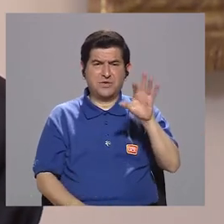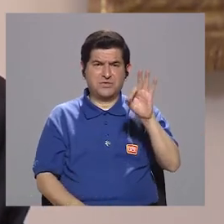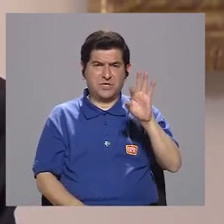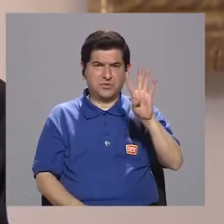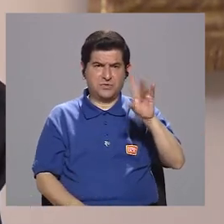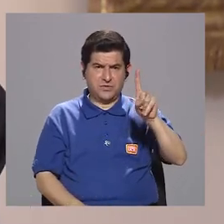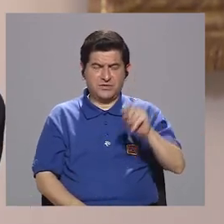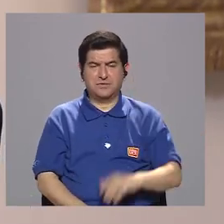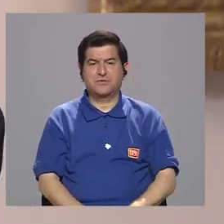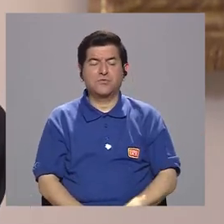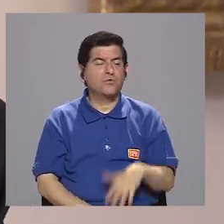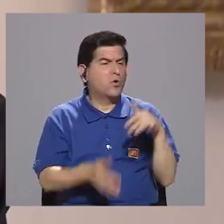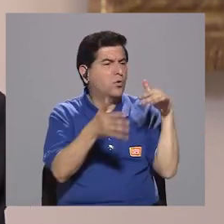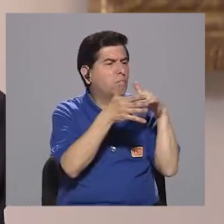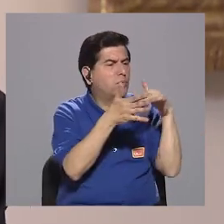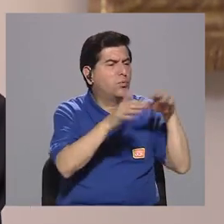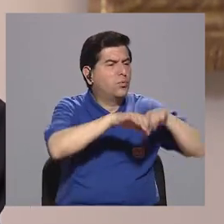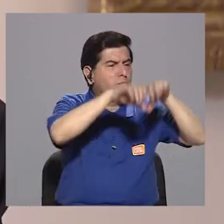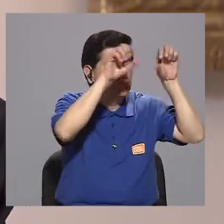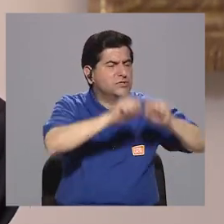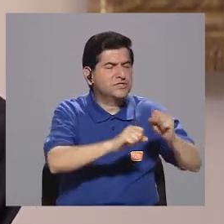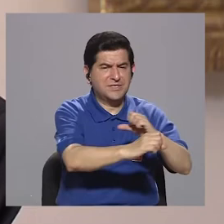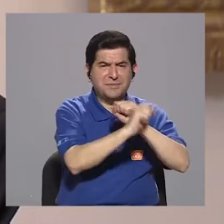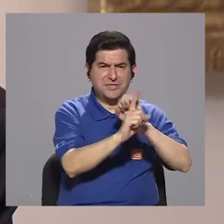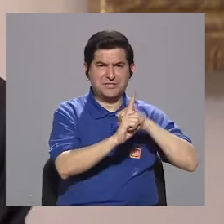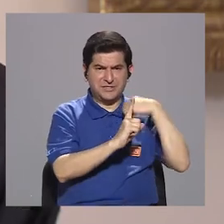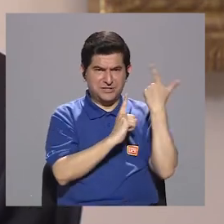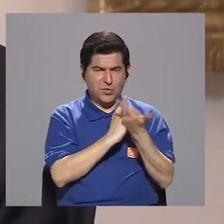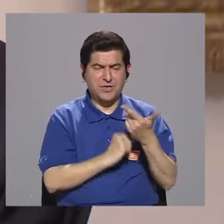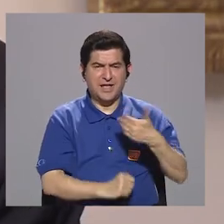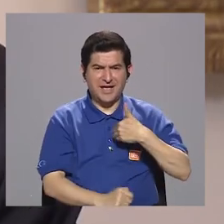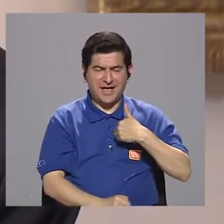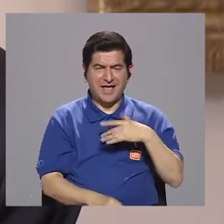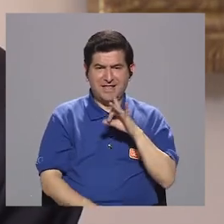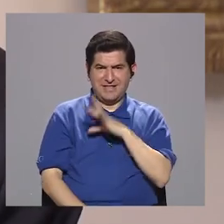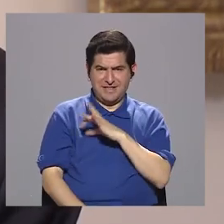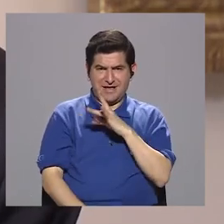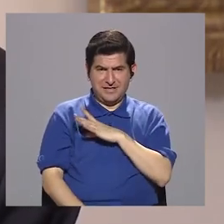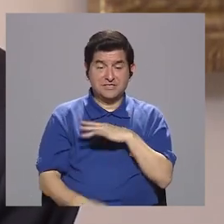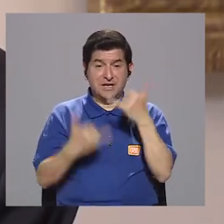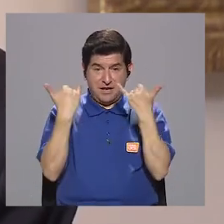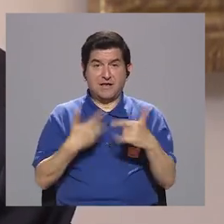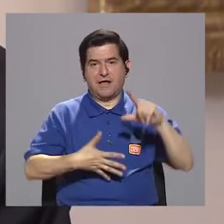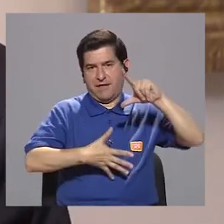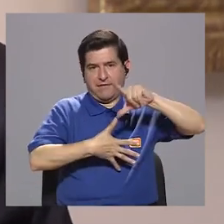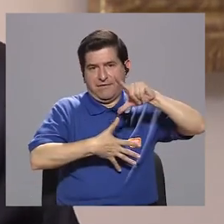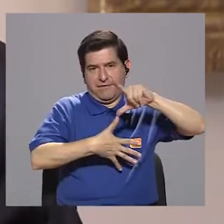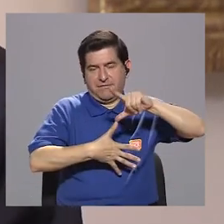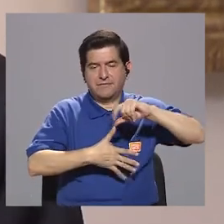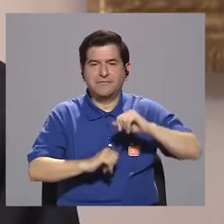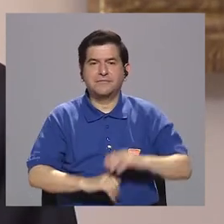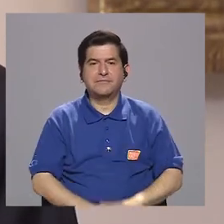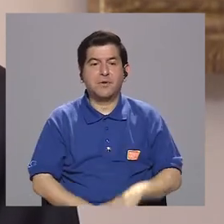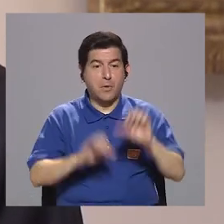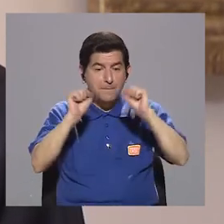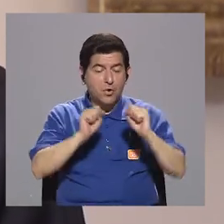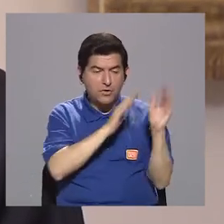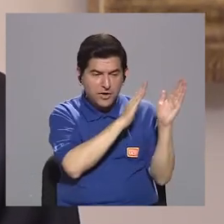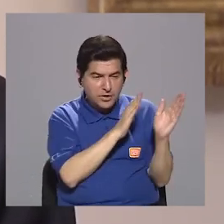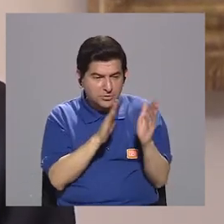41 para que estudiara el sistema de seguridad social chileno ya en un país latinoamericano para